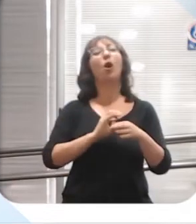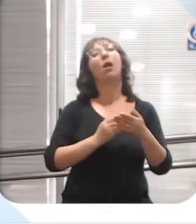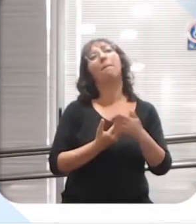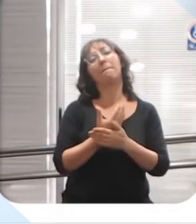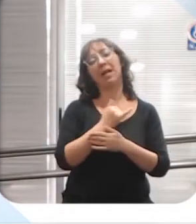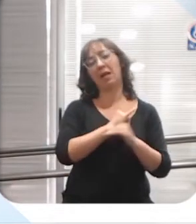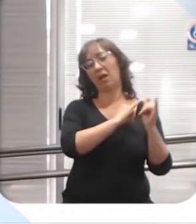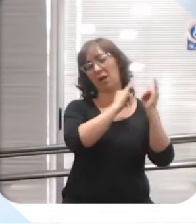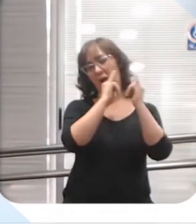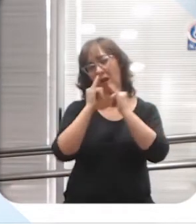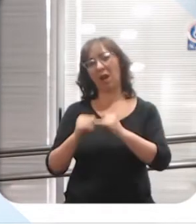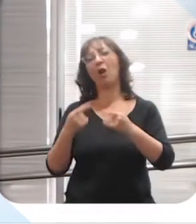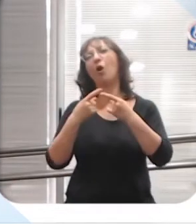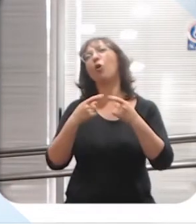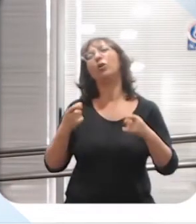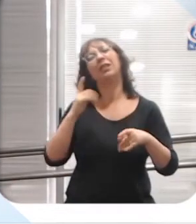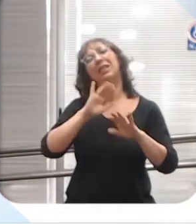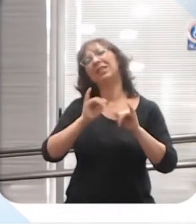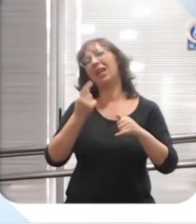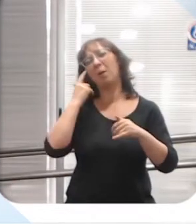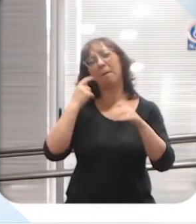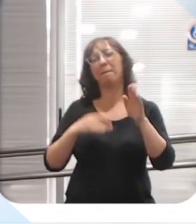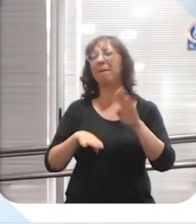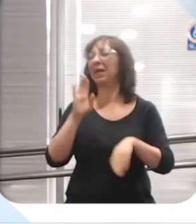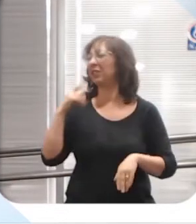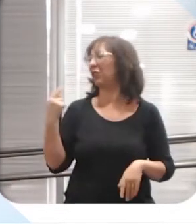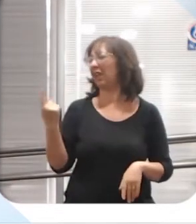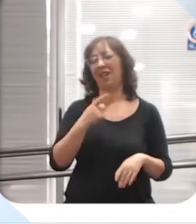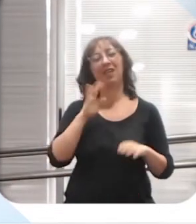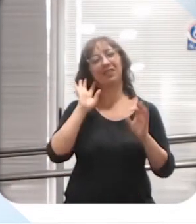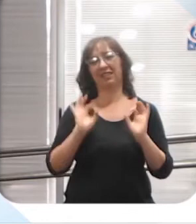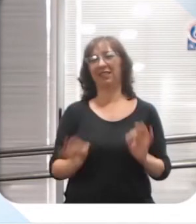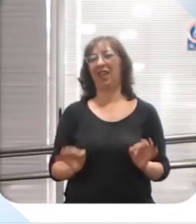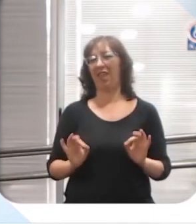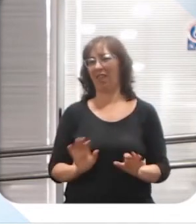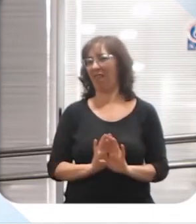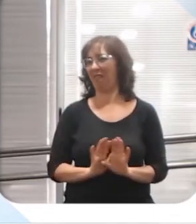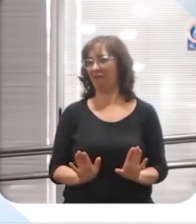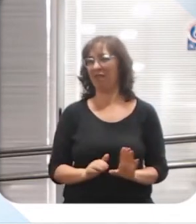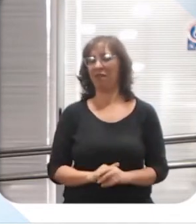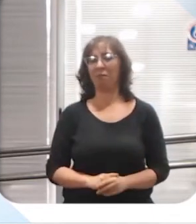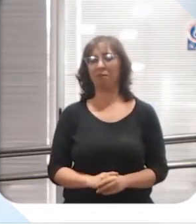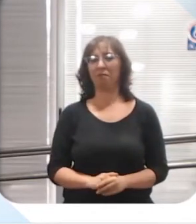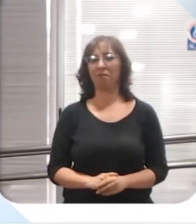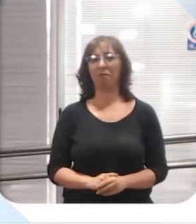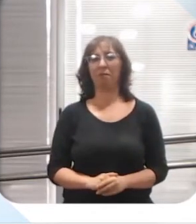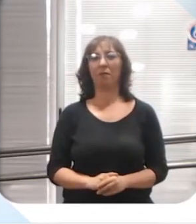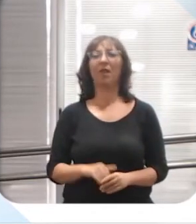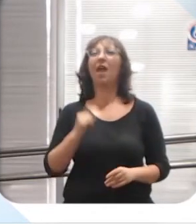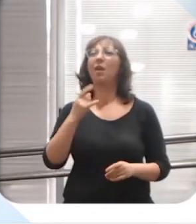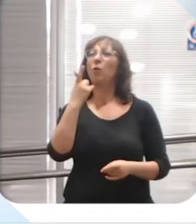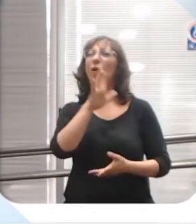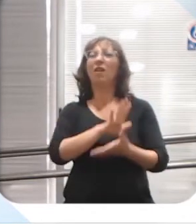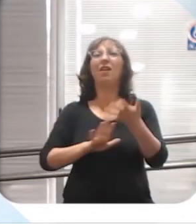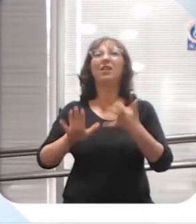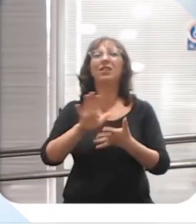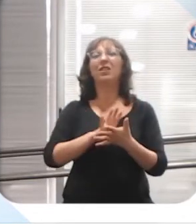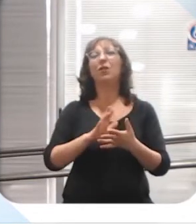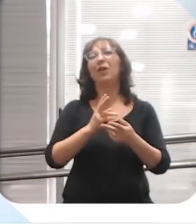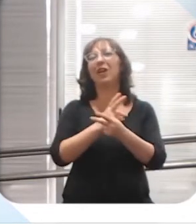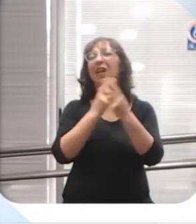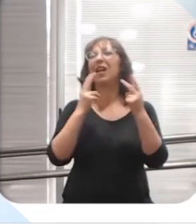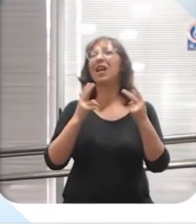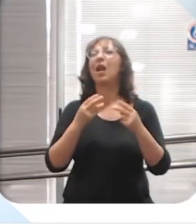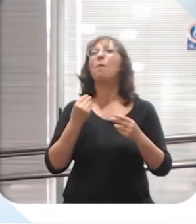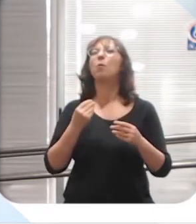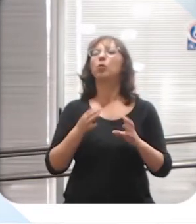y además estas son cosas que la mayoría de todos nosotros sabemos, tienen una situación que en general es de